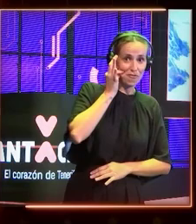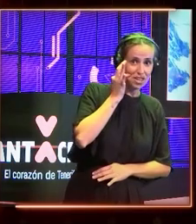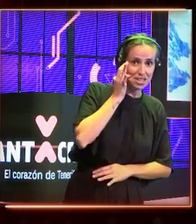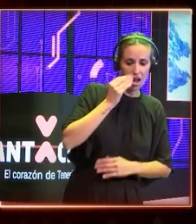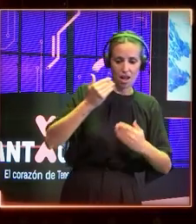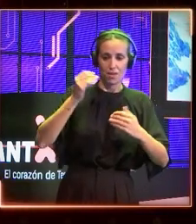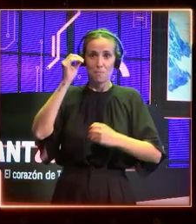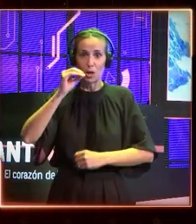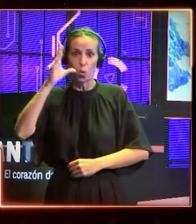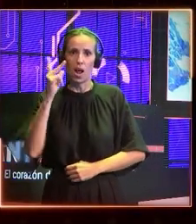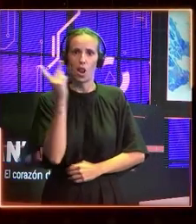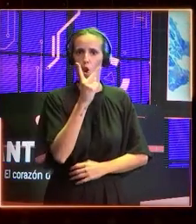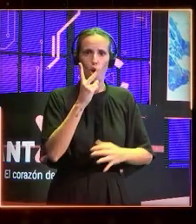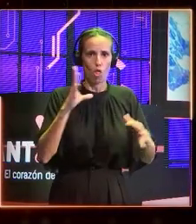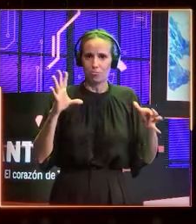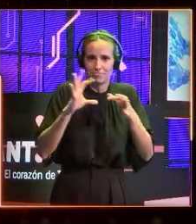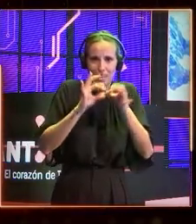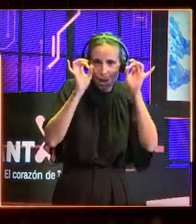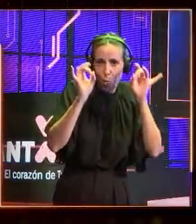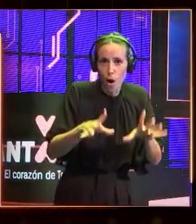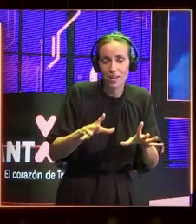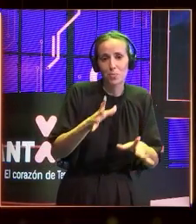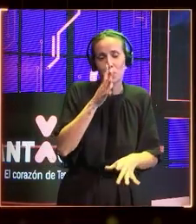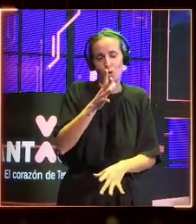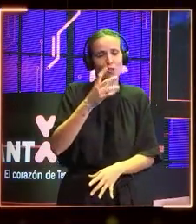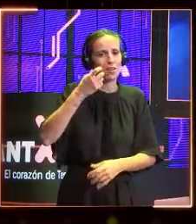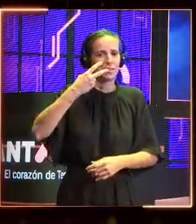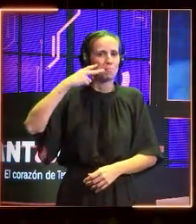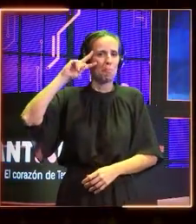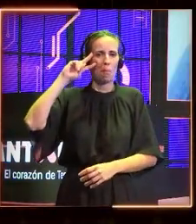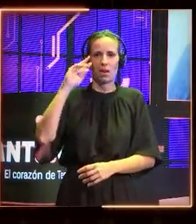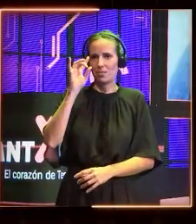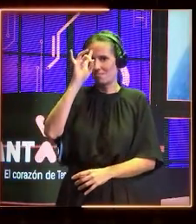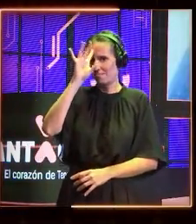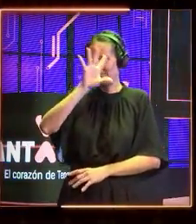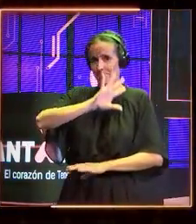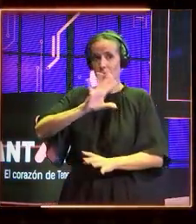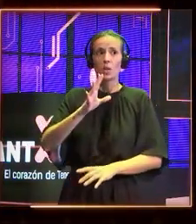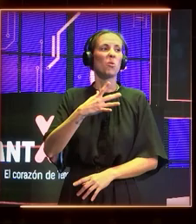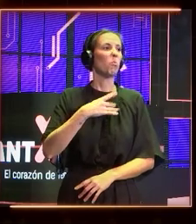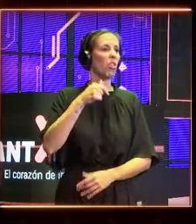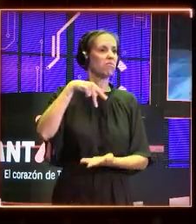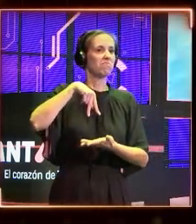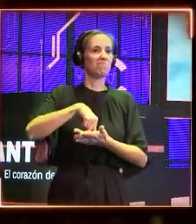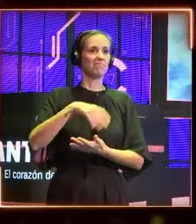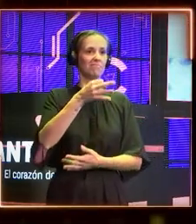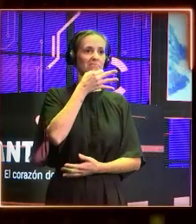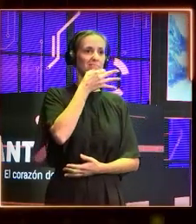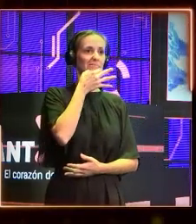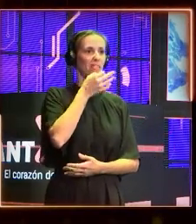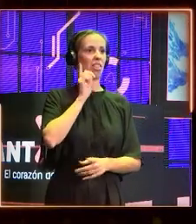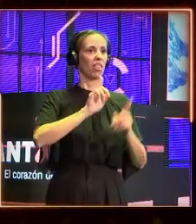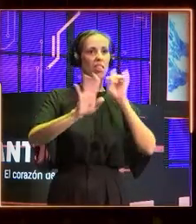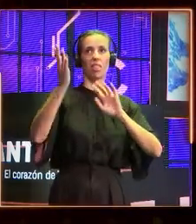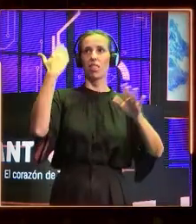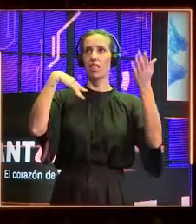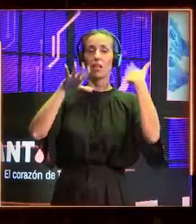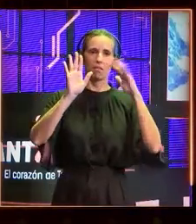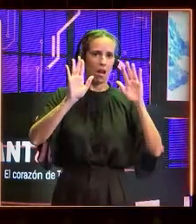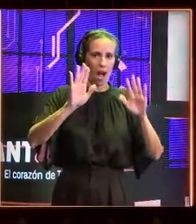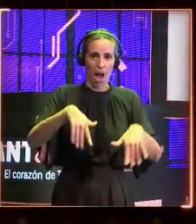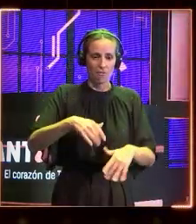la experiencia es fascinante y como digo Siempre yo puedo venir aquí y contaros mi longas pero lo que realmente vende este tipo de